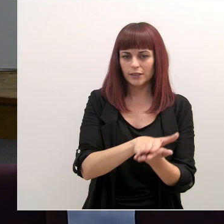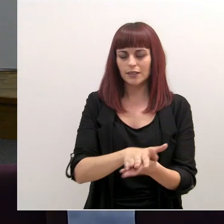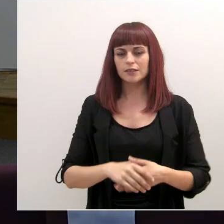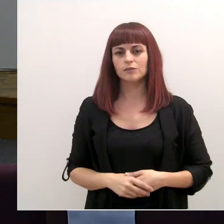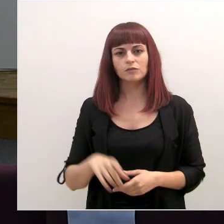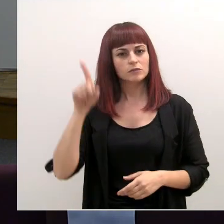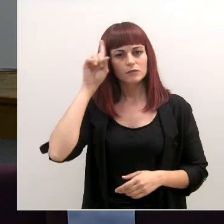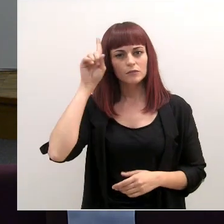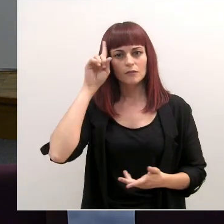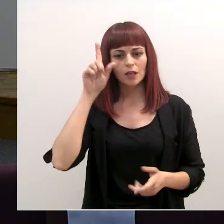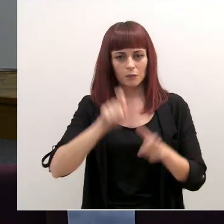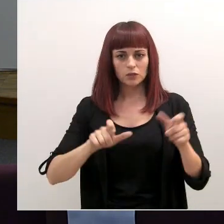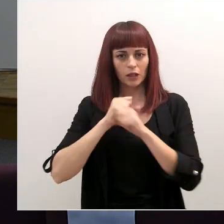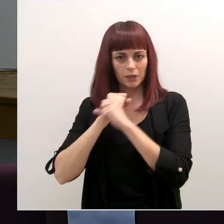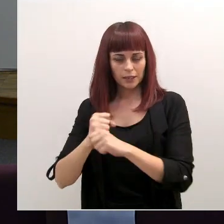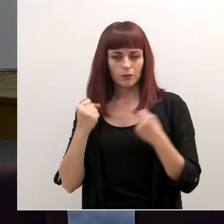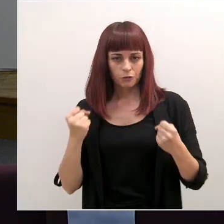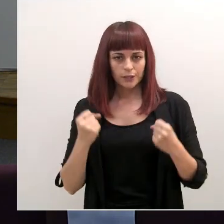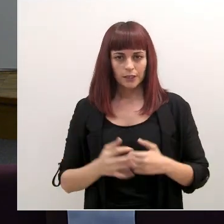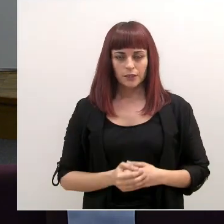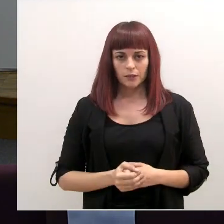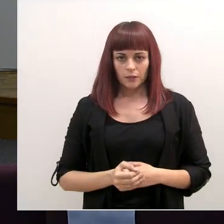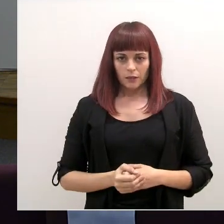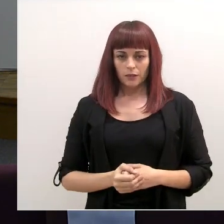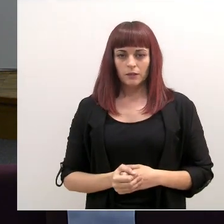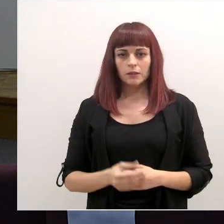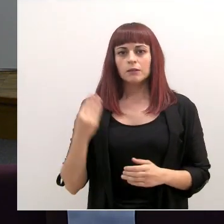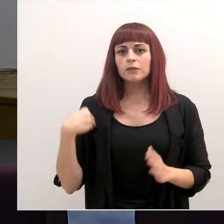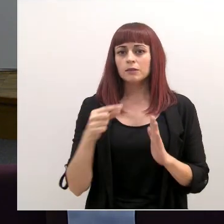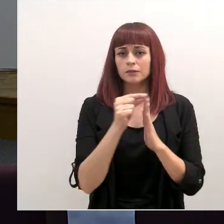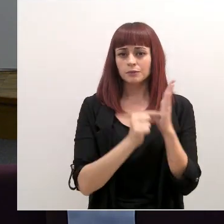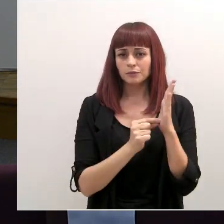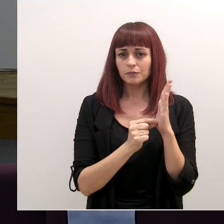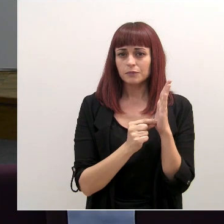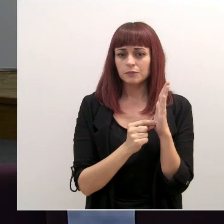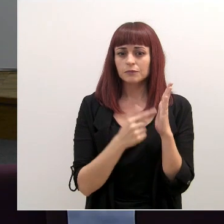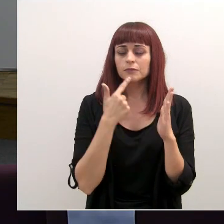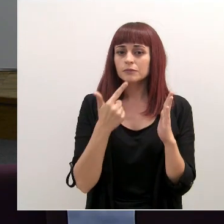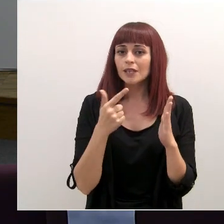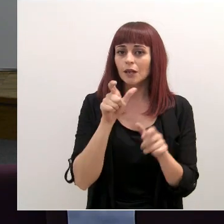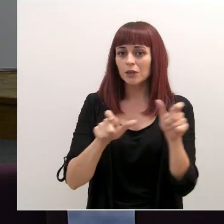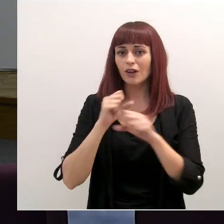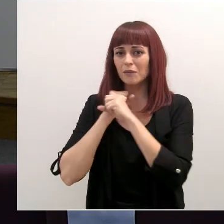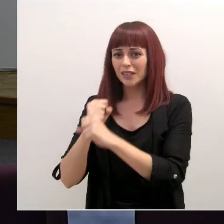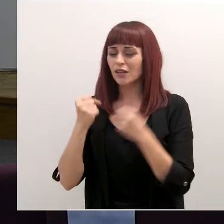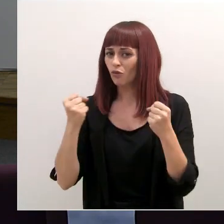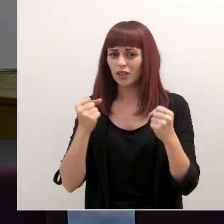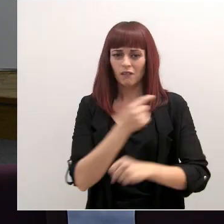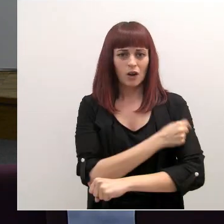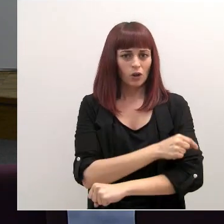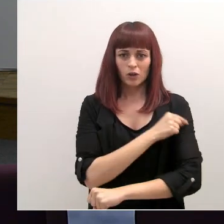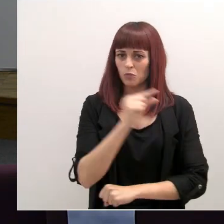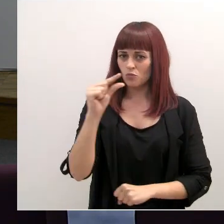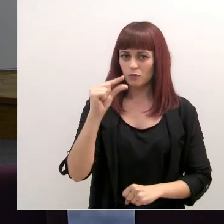No sé qué, y de grandes dependientes, que En también los últimos caso, datos que ustedes colgaron, las coberturas en grandes dependientes siguen siendo muy bajas. Le dejo